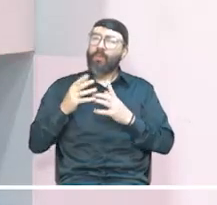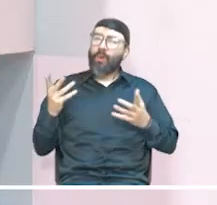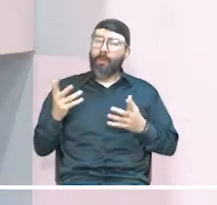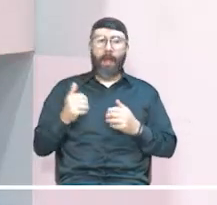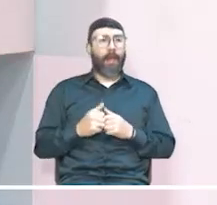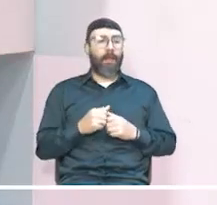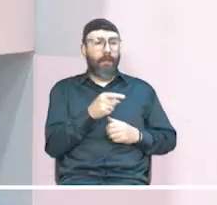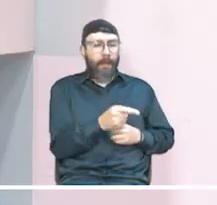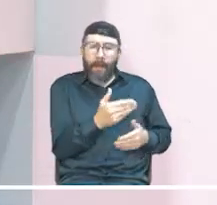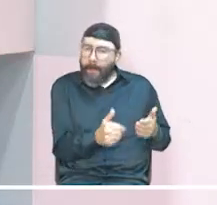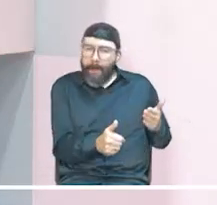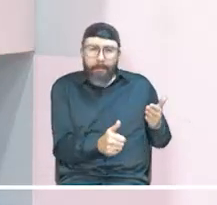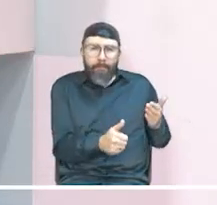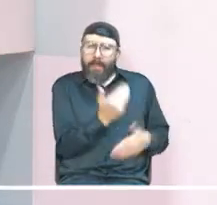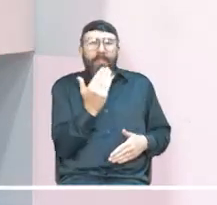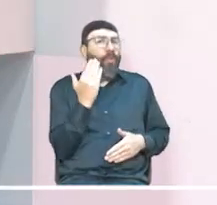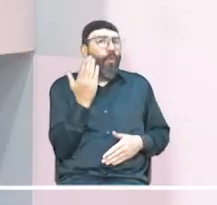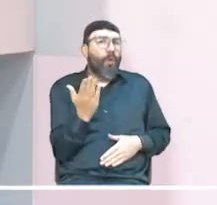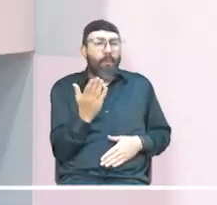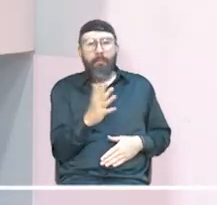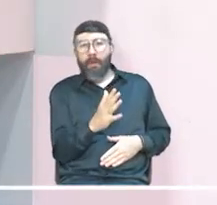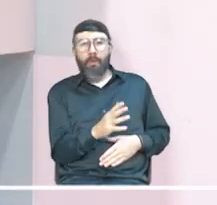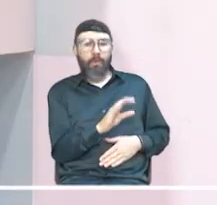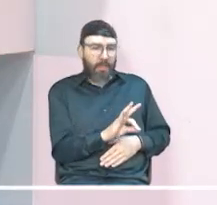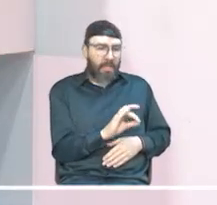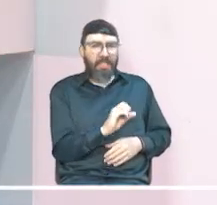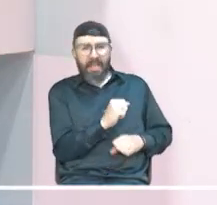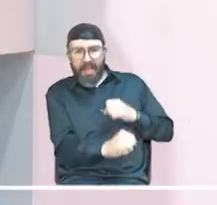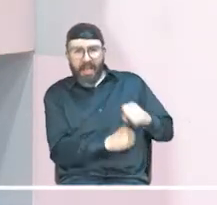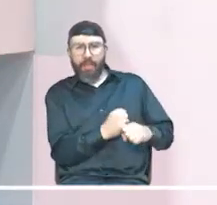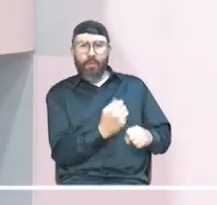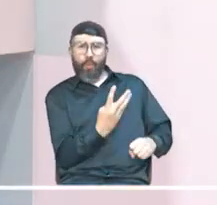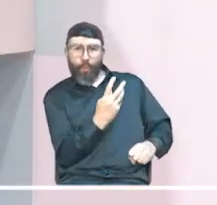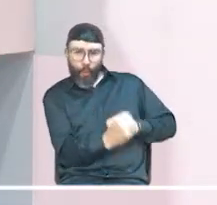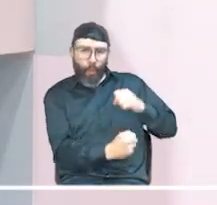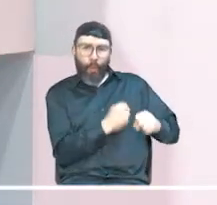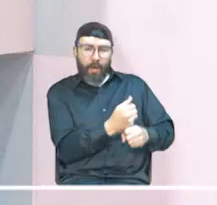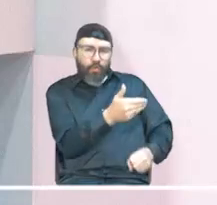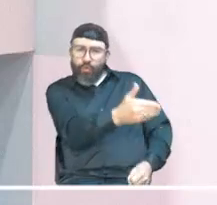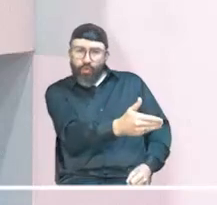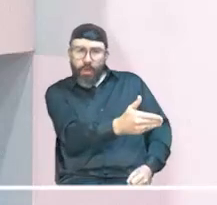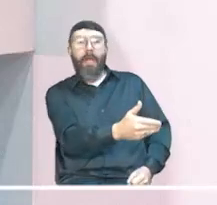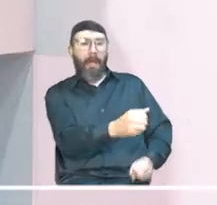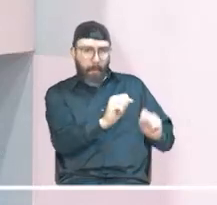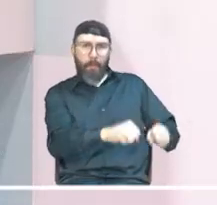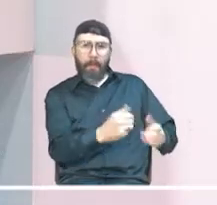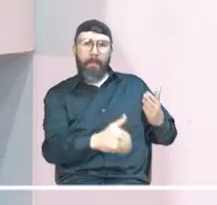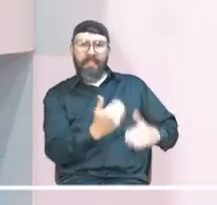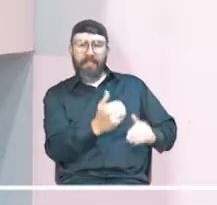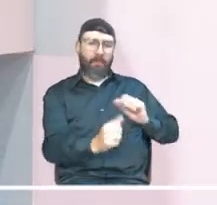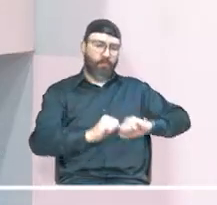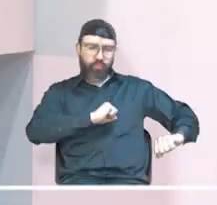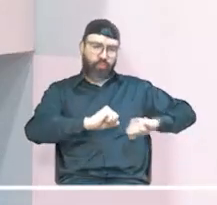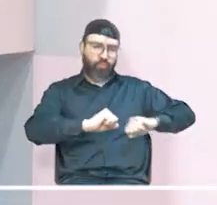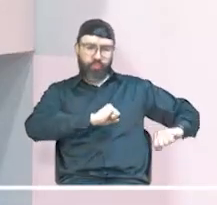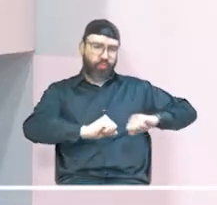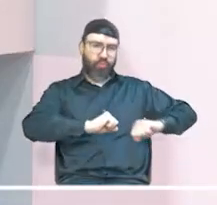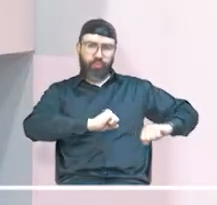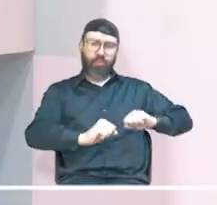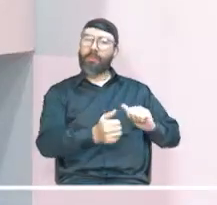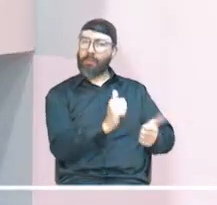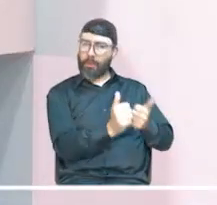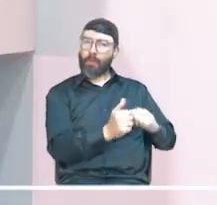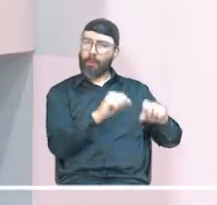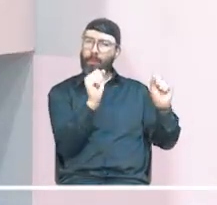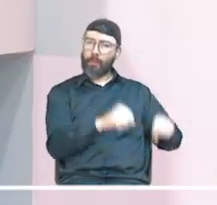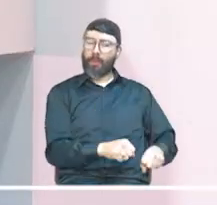edad para empezar a hacer ejercicio es más o menos entre los 3 y los 4 años de edad. ¿Por qué una edad tan joven? Porque es que cuando llegamos a consulta mucho más